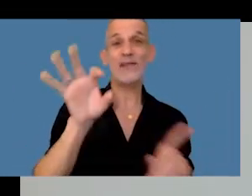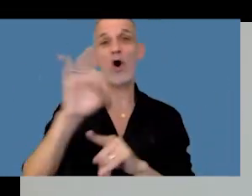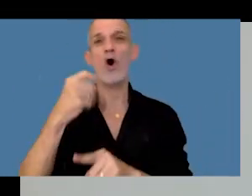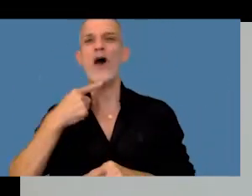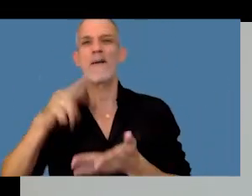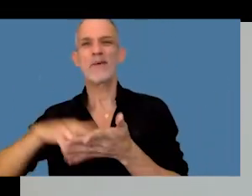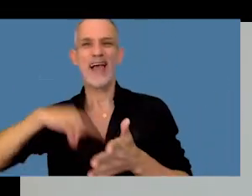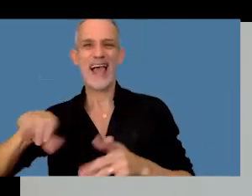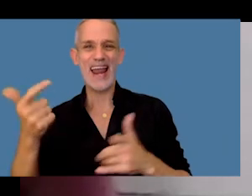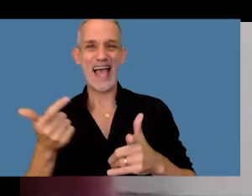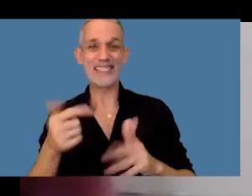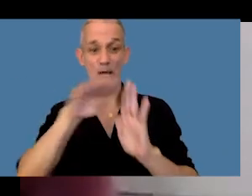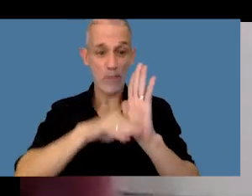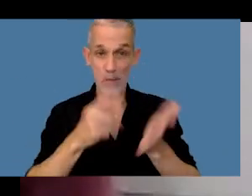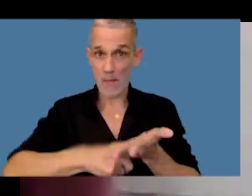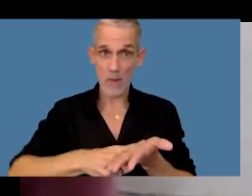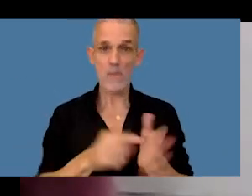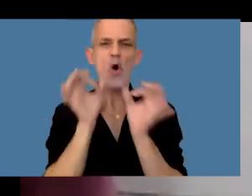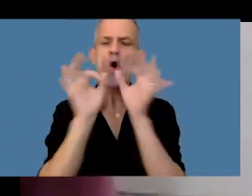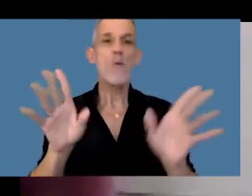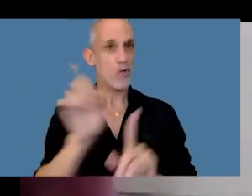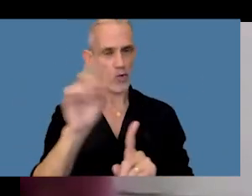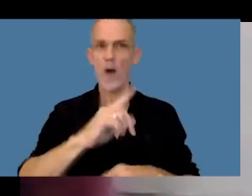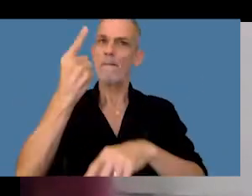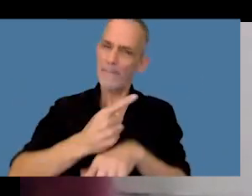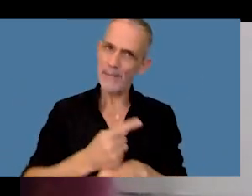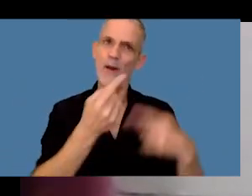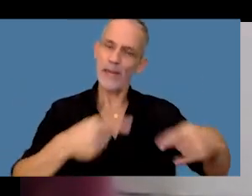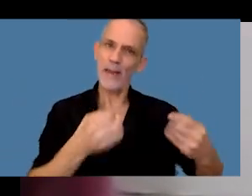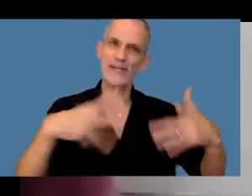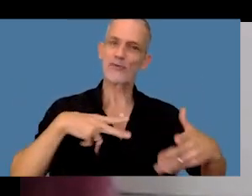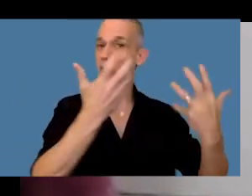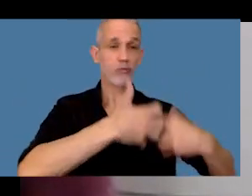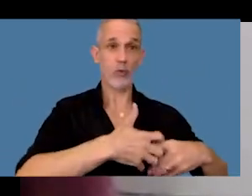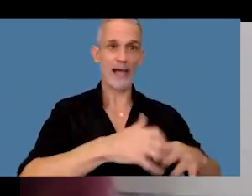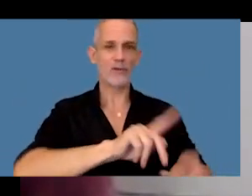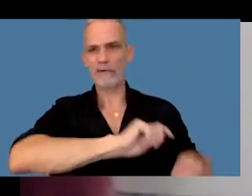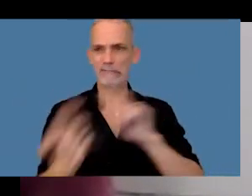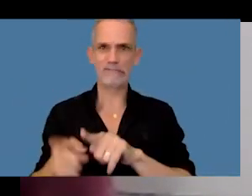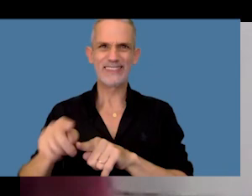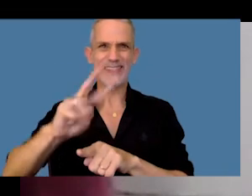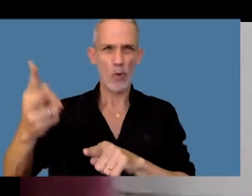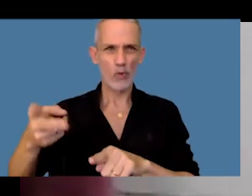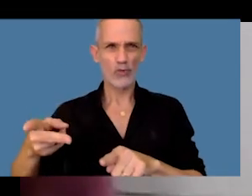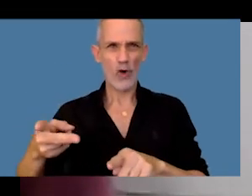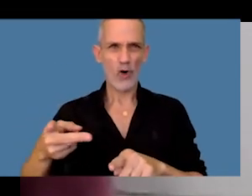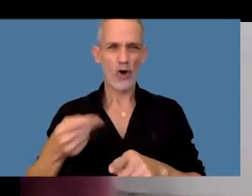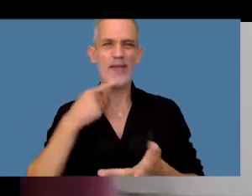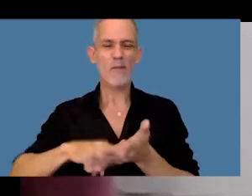en su letra no es discrecional. Primero te manda bienes, después te deja ir a ganancias.